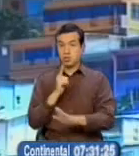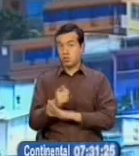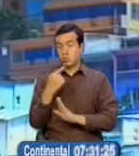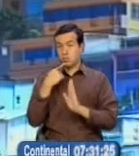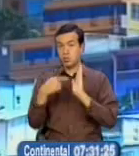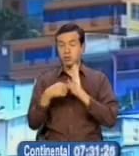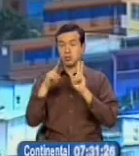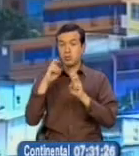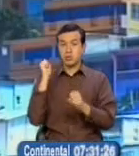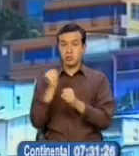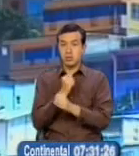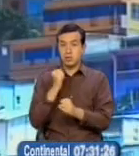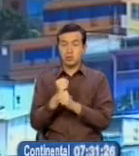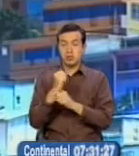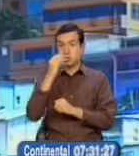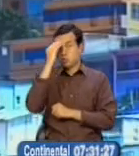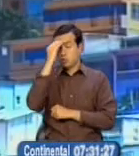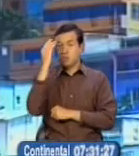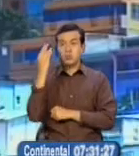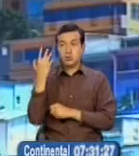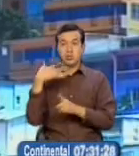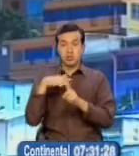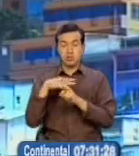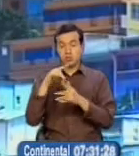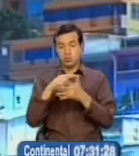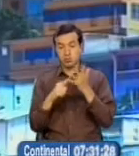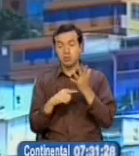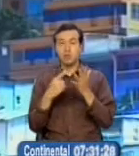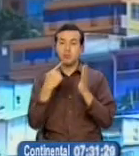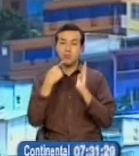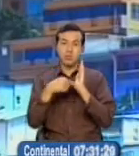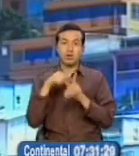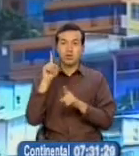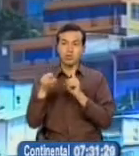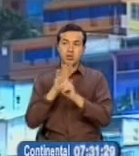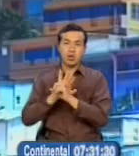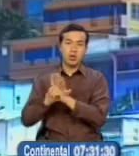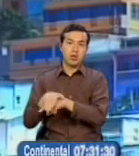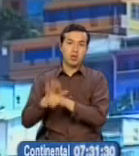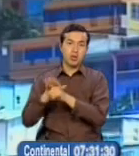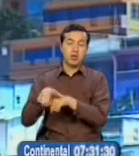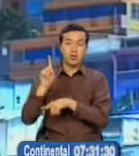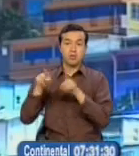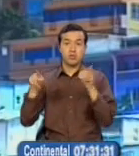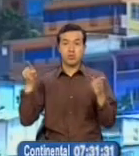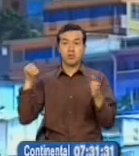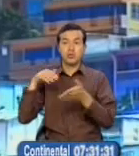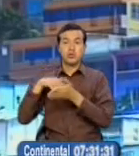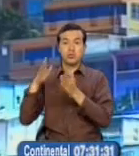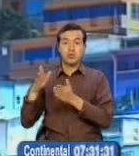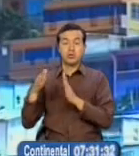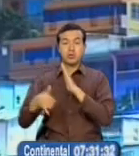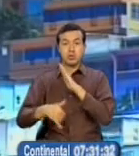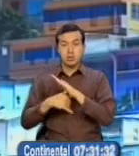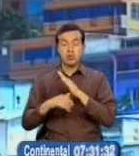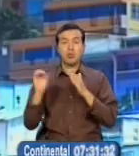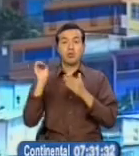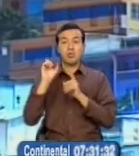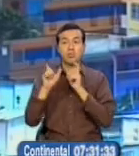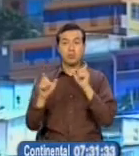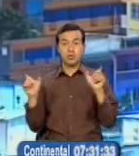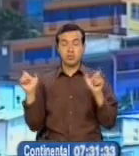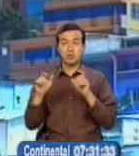ejemplo en el tema del trabajo y educación, sigue habiendo, por ejemplo, exclusión en el caso de estudiantes LGBTI y en el caso de